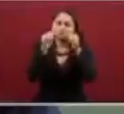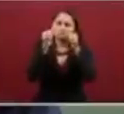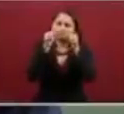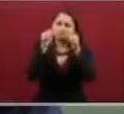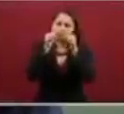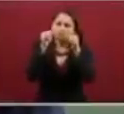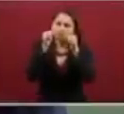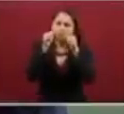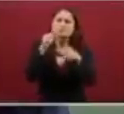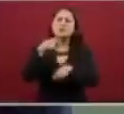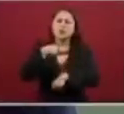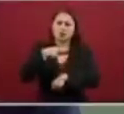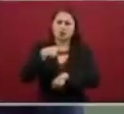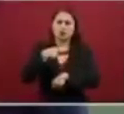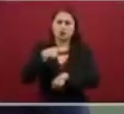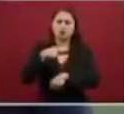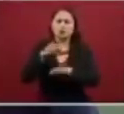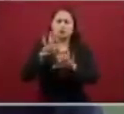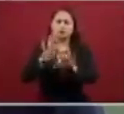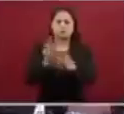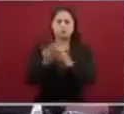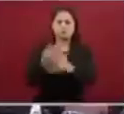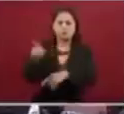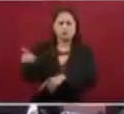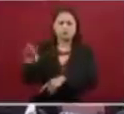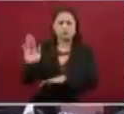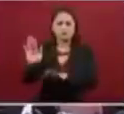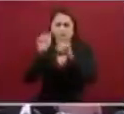atender a ti, si me esperas un poquito.